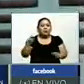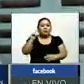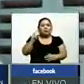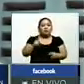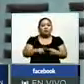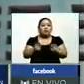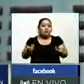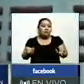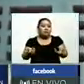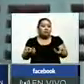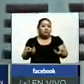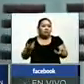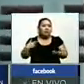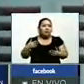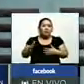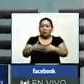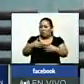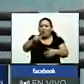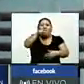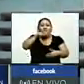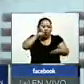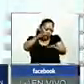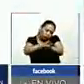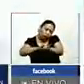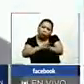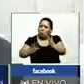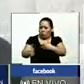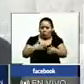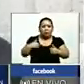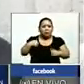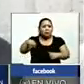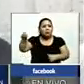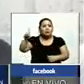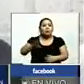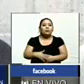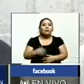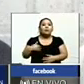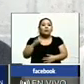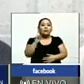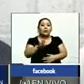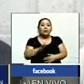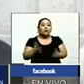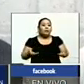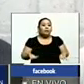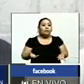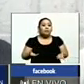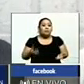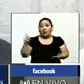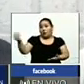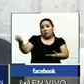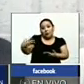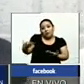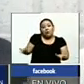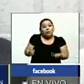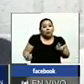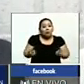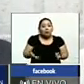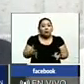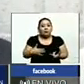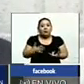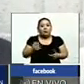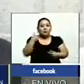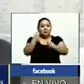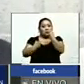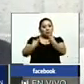de... Y si me toca ir a limpiar baños, voy a ir a limpiar baños. Pues allí en lo que ellos me digan, ¿verdad? Según